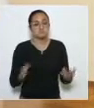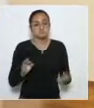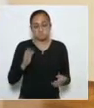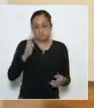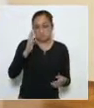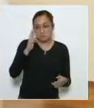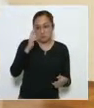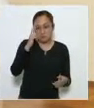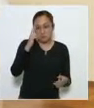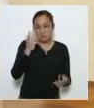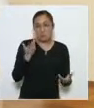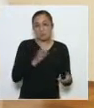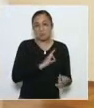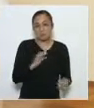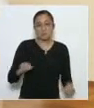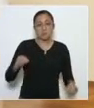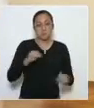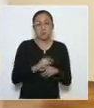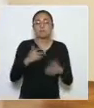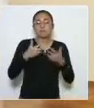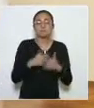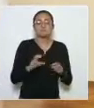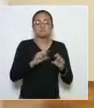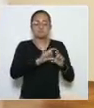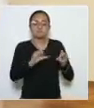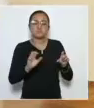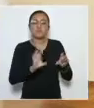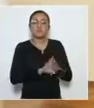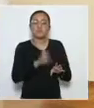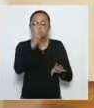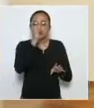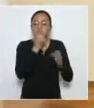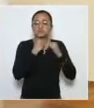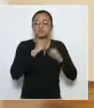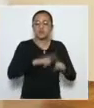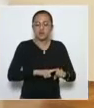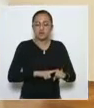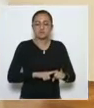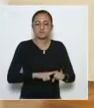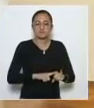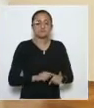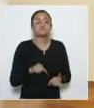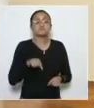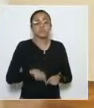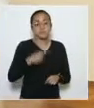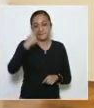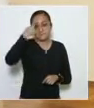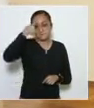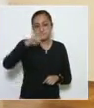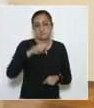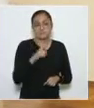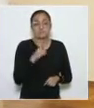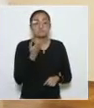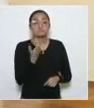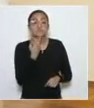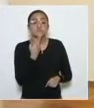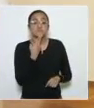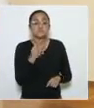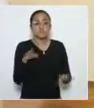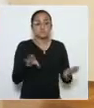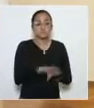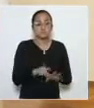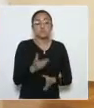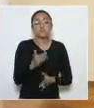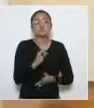razones sociales, no empresas, que se forman solo para que sirvan en la expedición